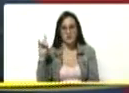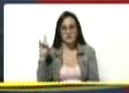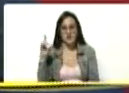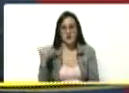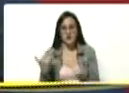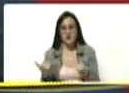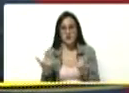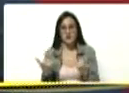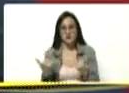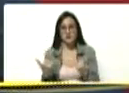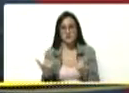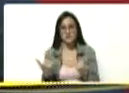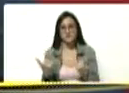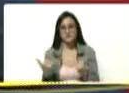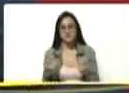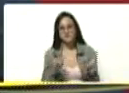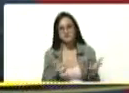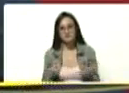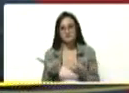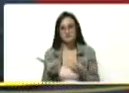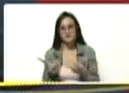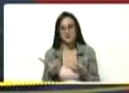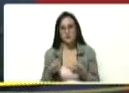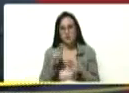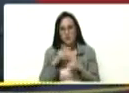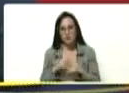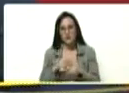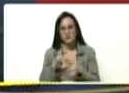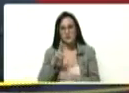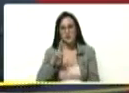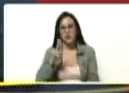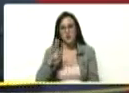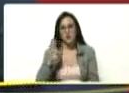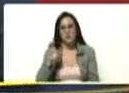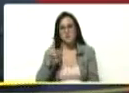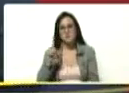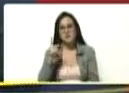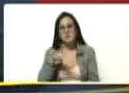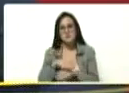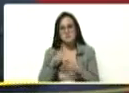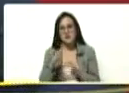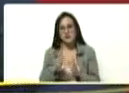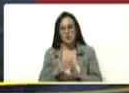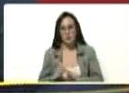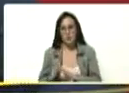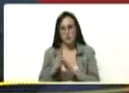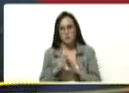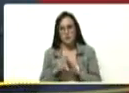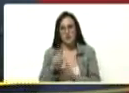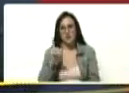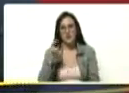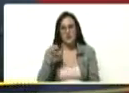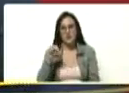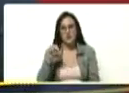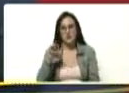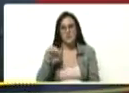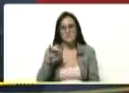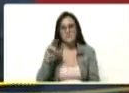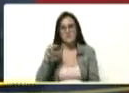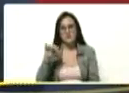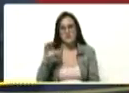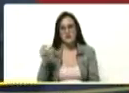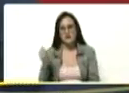ahora invito al honorable Rubén Kerry, primer ministro de la Mancomunidad de Dominica,